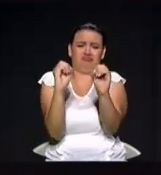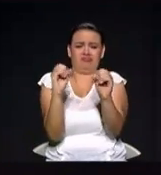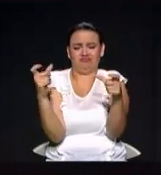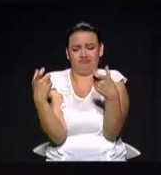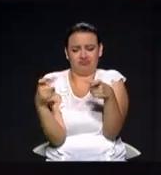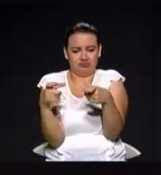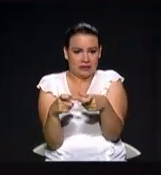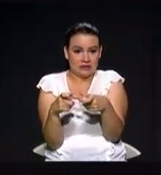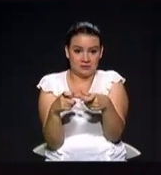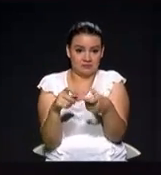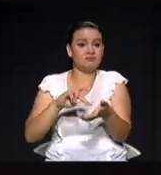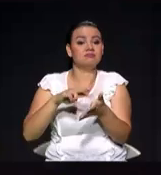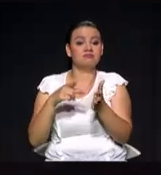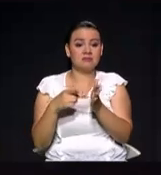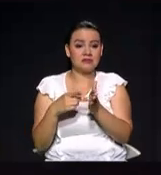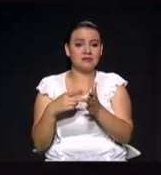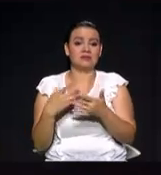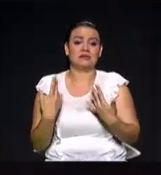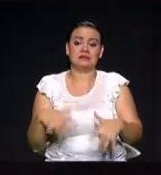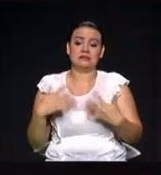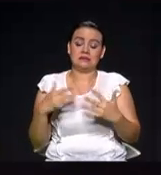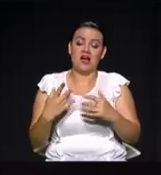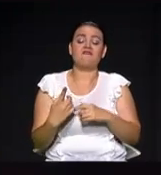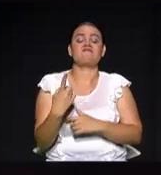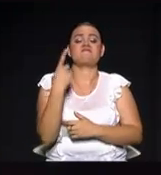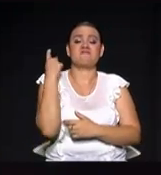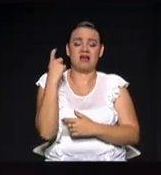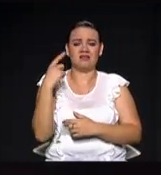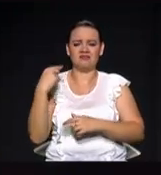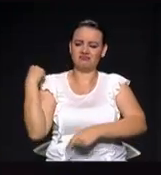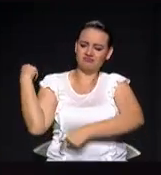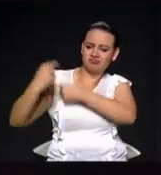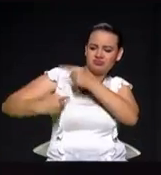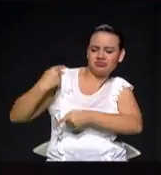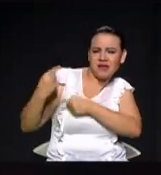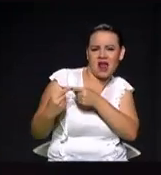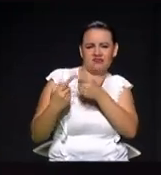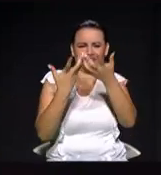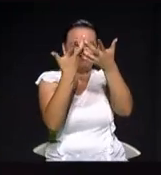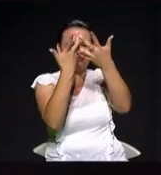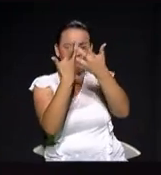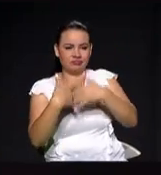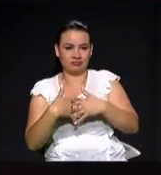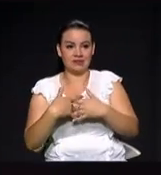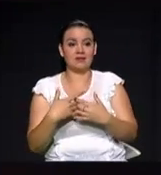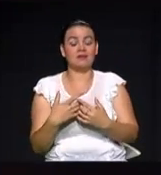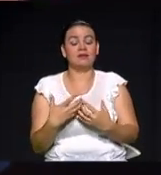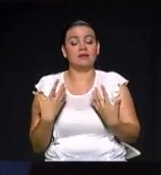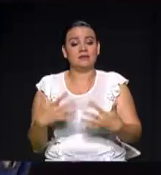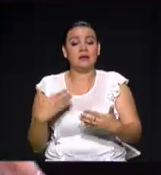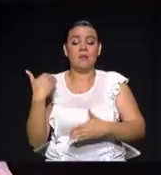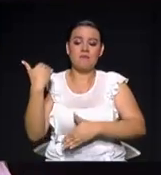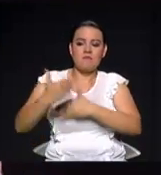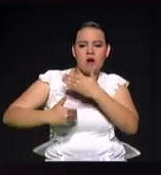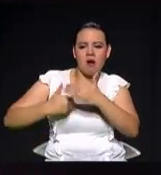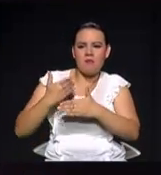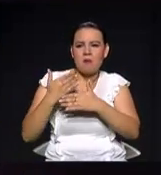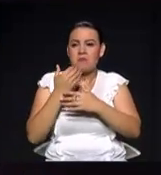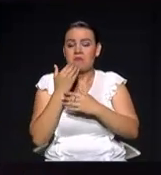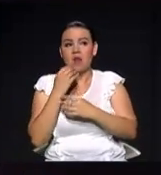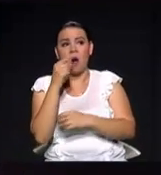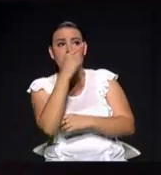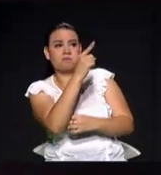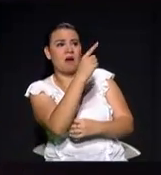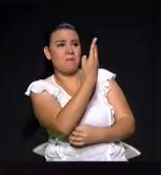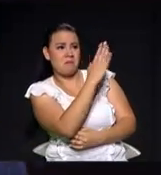se vienen tomando las decisiones de desarrollo empresarial en la ciudad tenemos que destrabar todos los procesos mientras en barranquilla invitan a